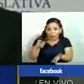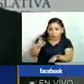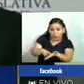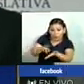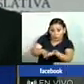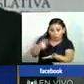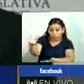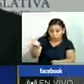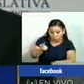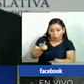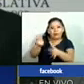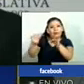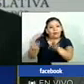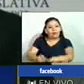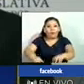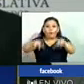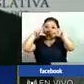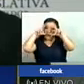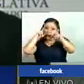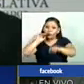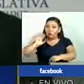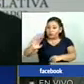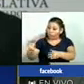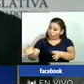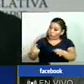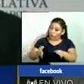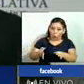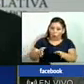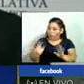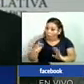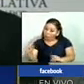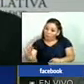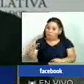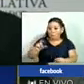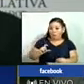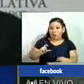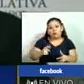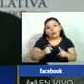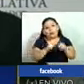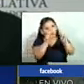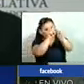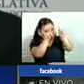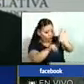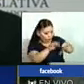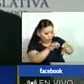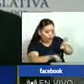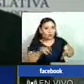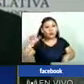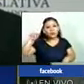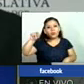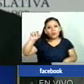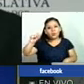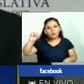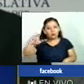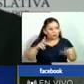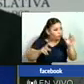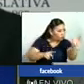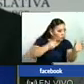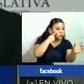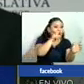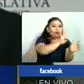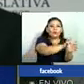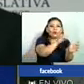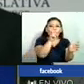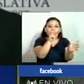planilla debe de presentar la fotografía y en caso de no hacerlo el tribunal recurrirá a la fotografía que aparece en el